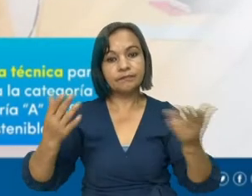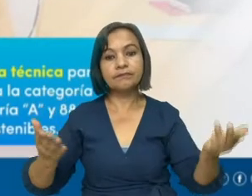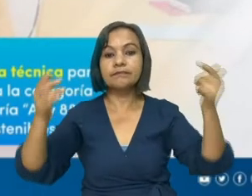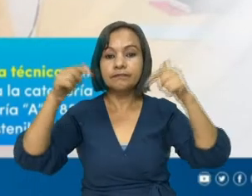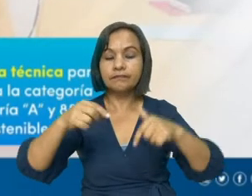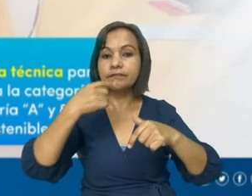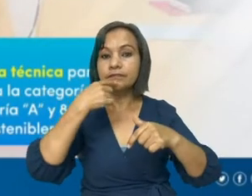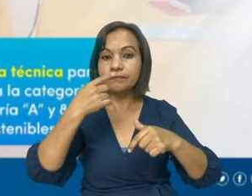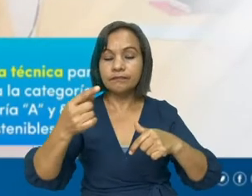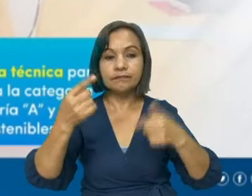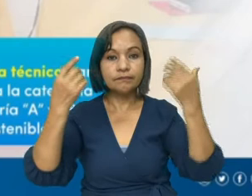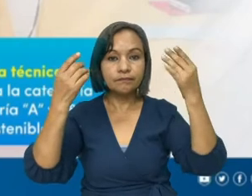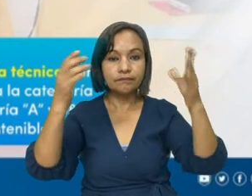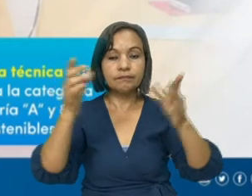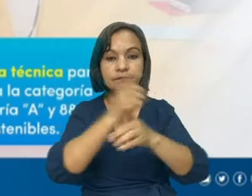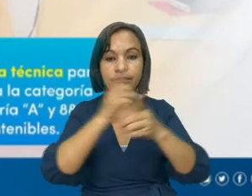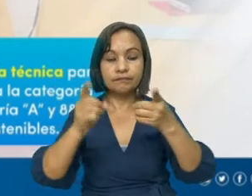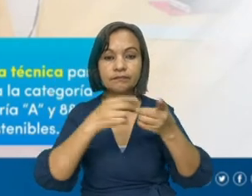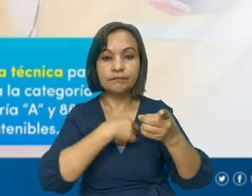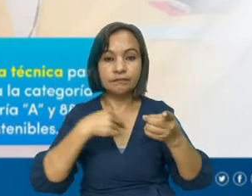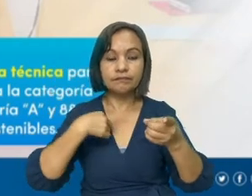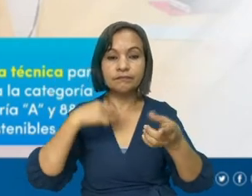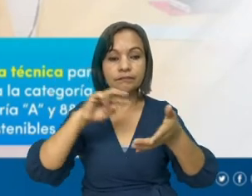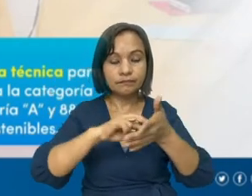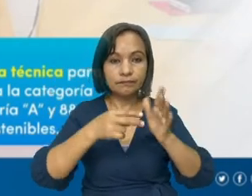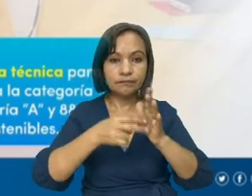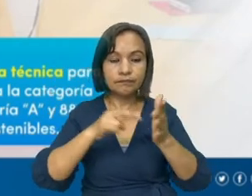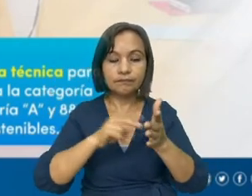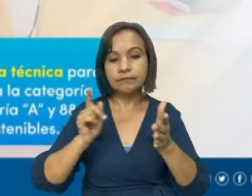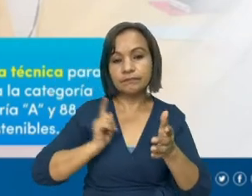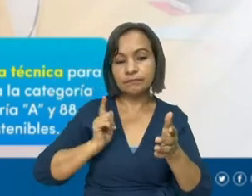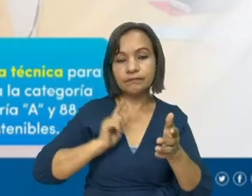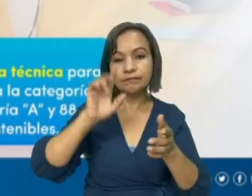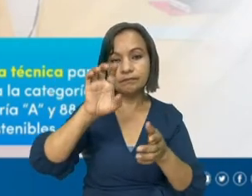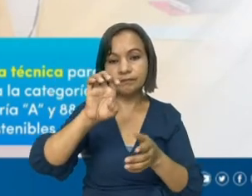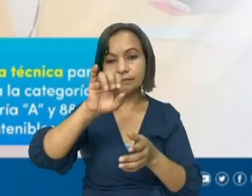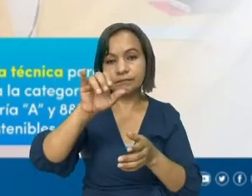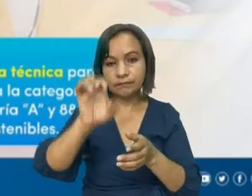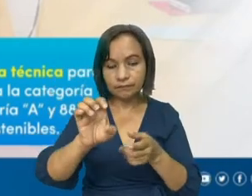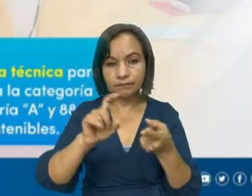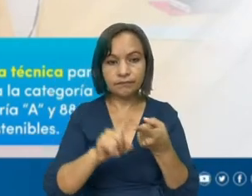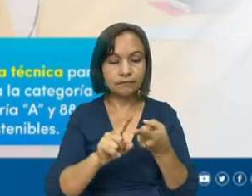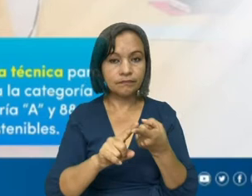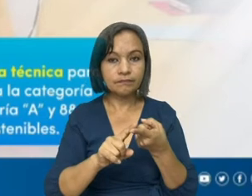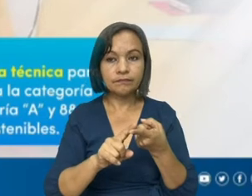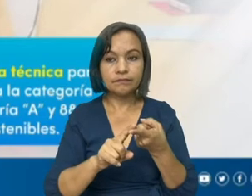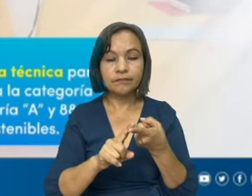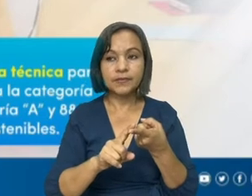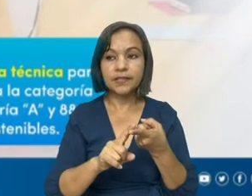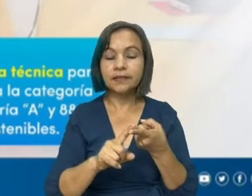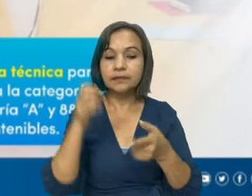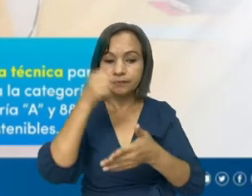nosotros reivindicamos de que las cosas las tenemos que hacer con ese sentido. Y ahí tenemos varios ejes. Uno es